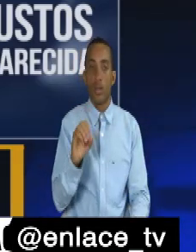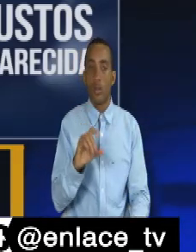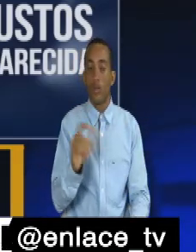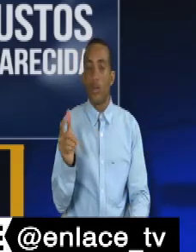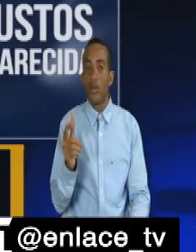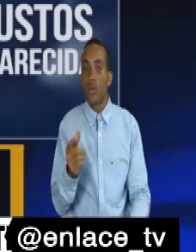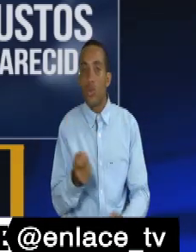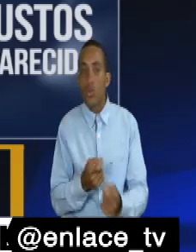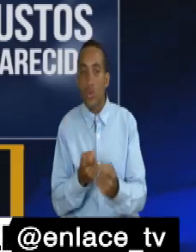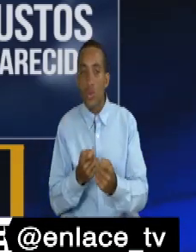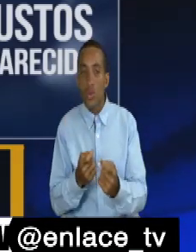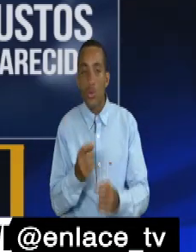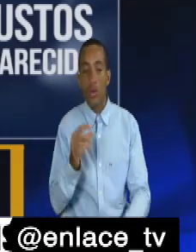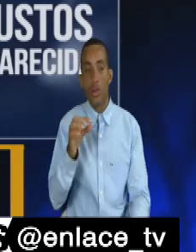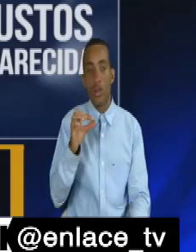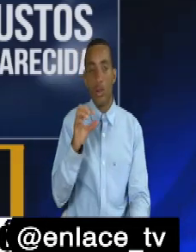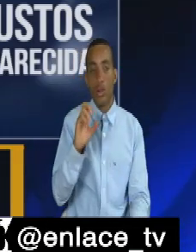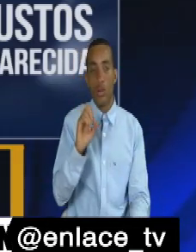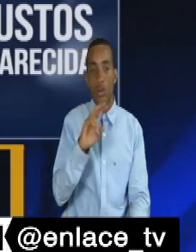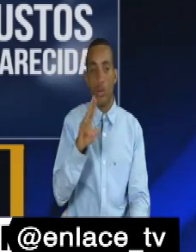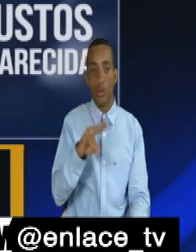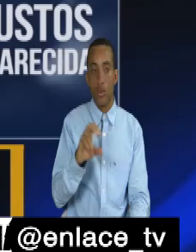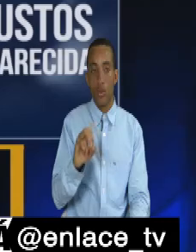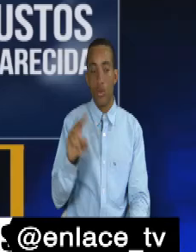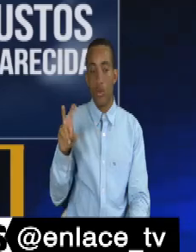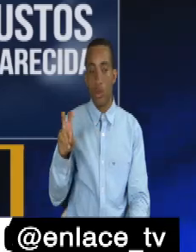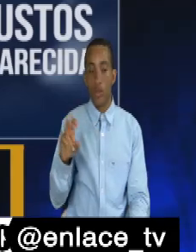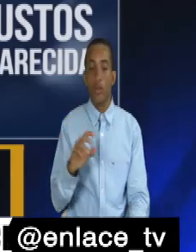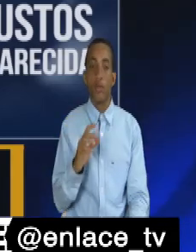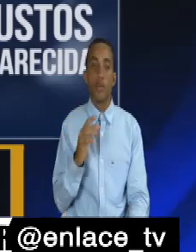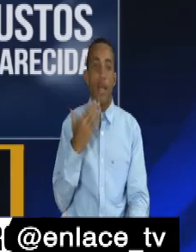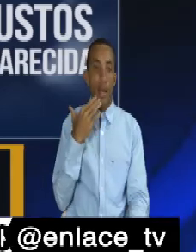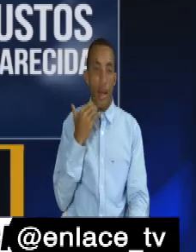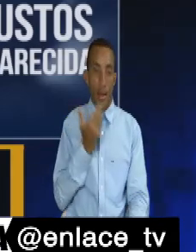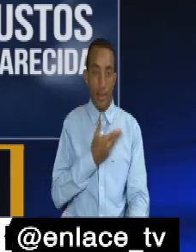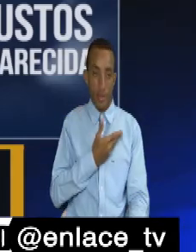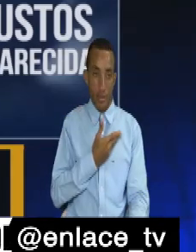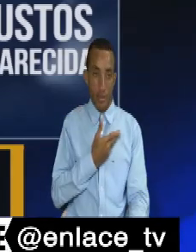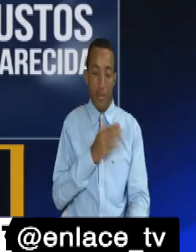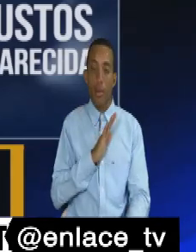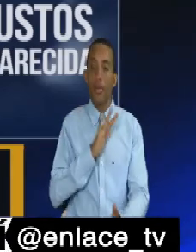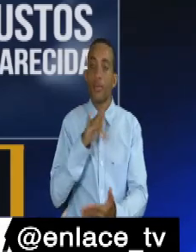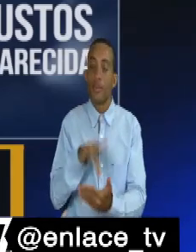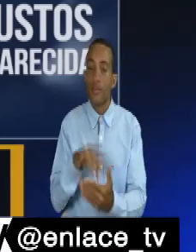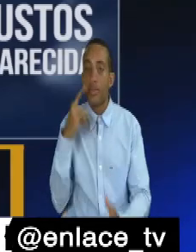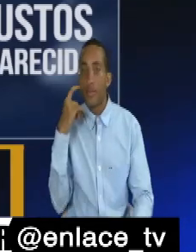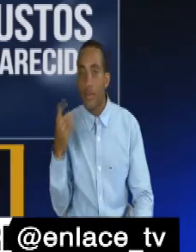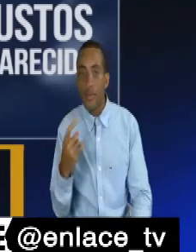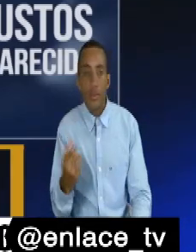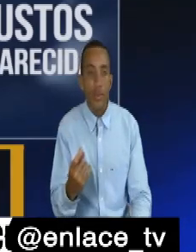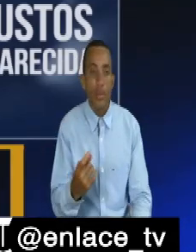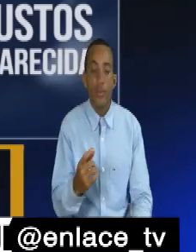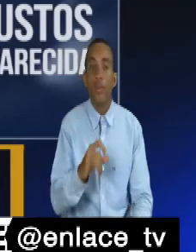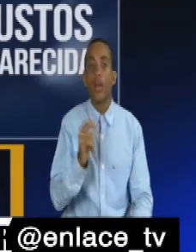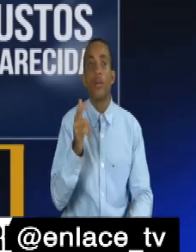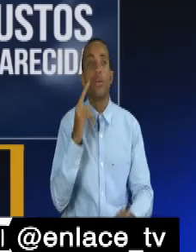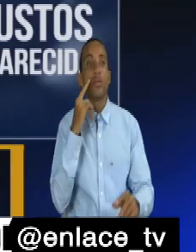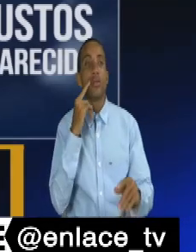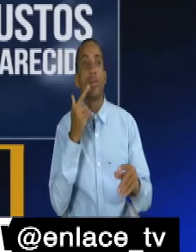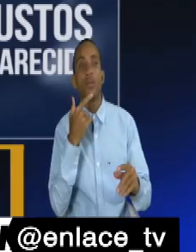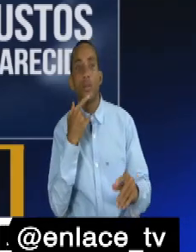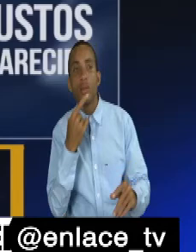y mi mamá fue y la buscó 2 días, pero no apareció, y otras personas han dicho que la han visto en el muelle, la han visto en